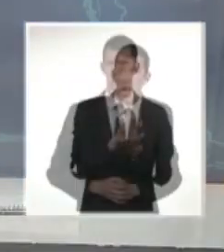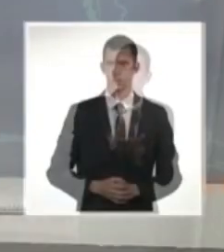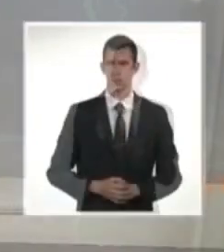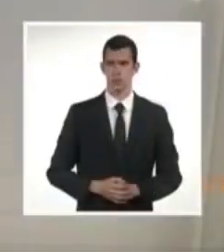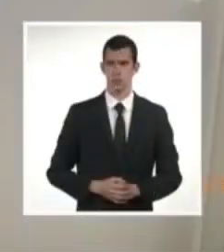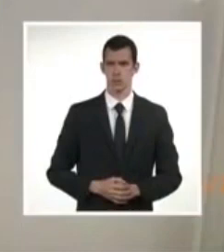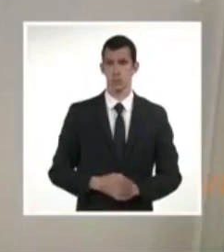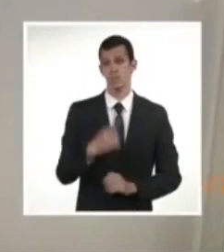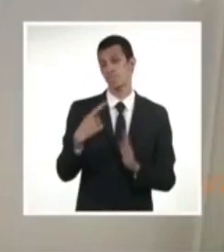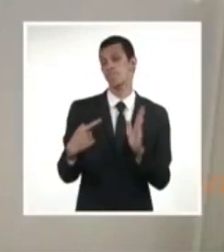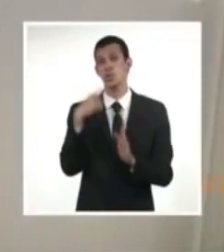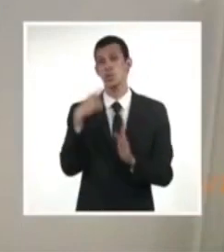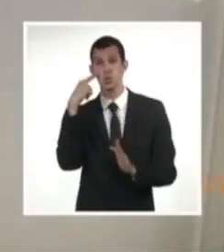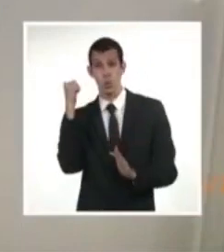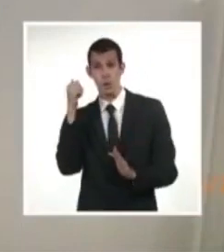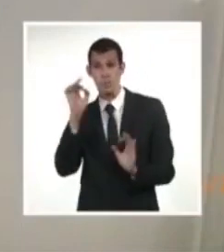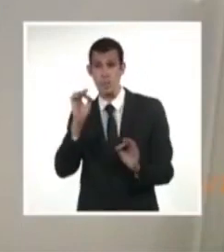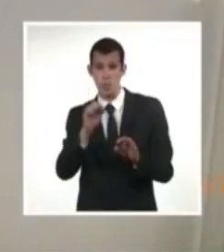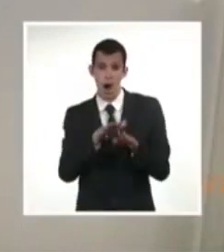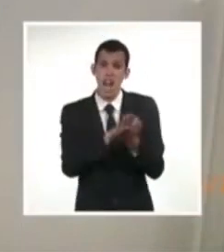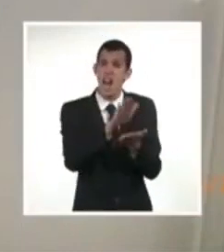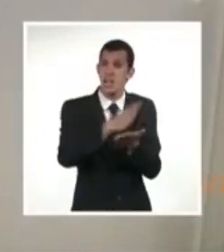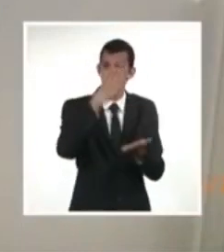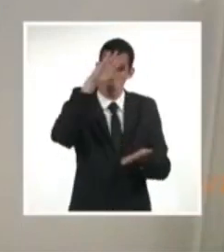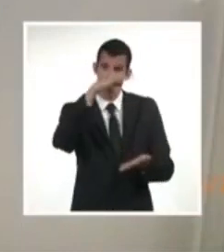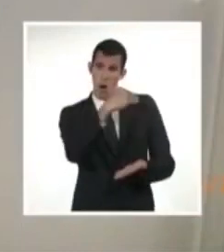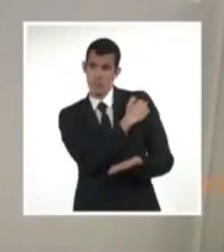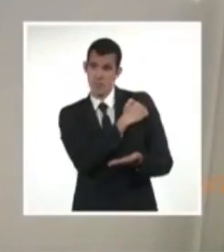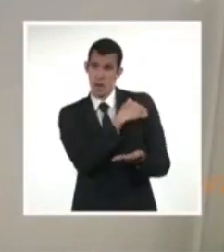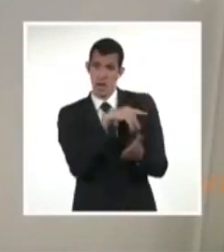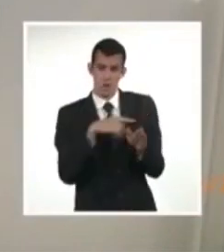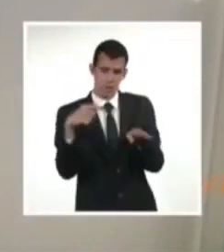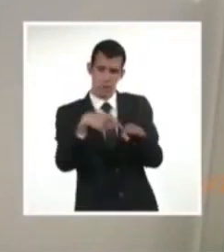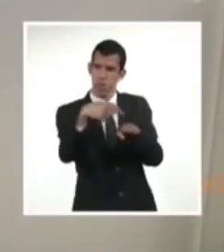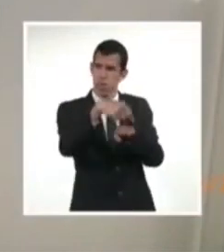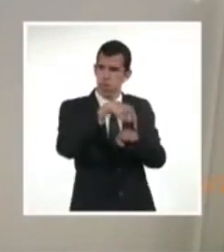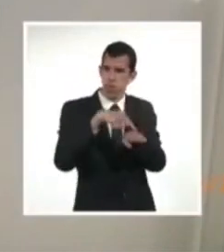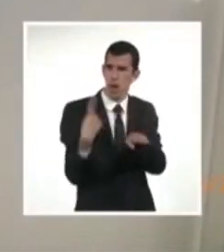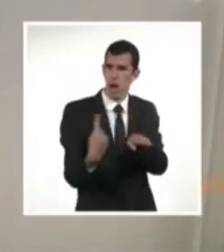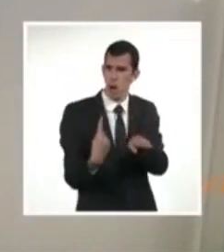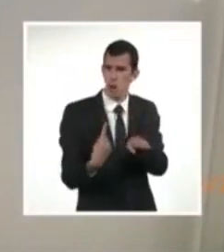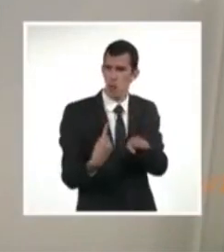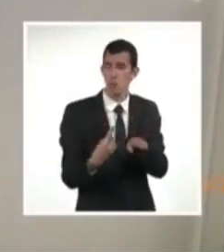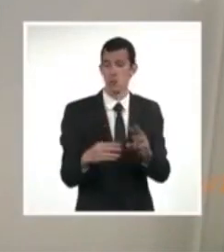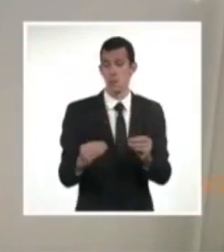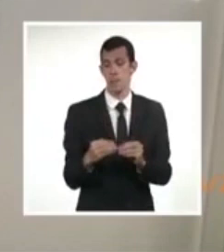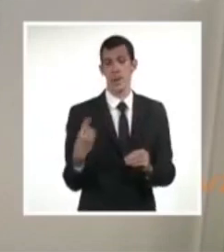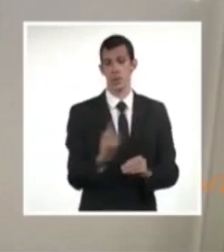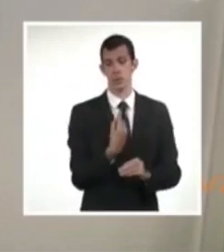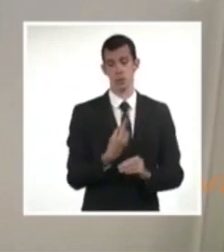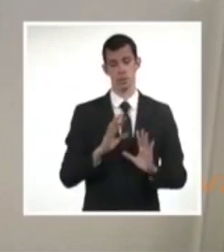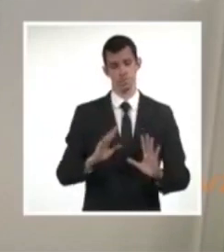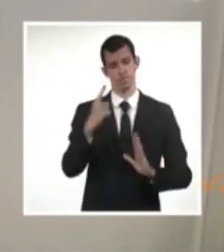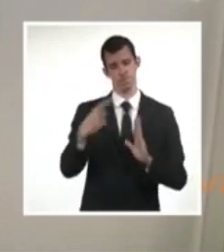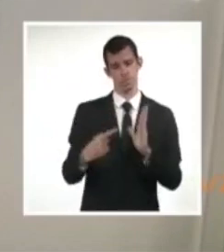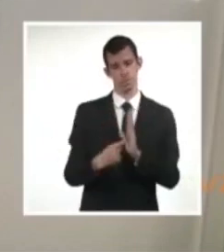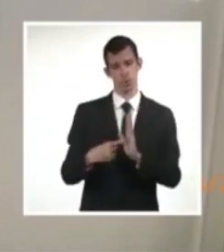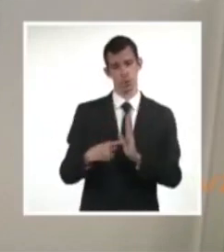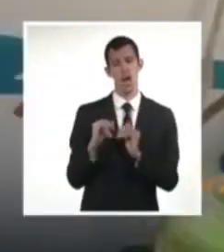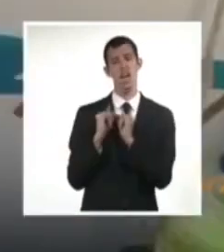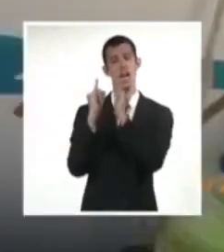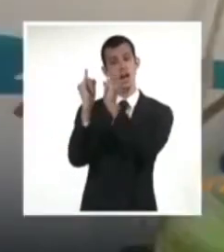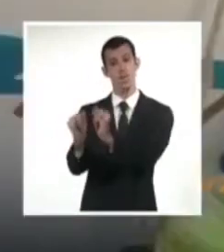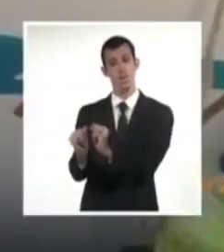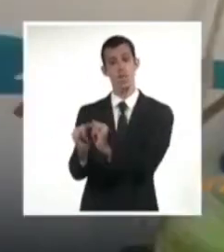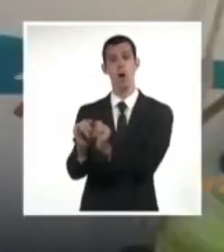tuvieron que responder el fuego y ultimar a uno de los delincuentes como ustedes saben en otras